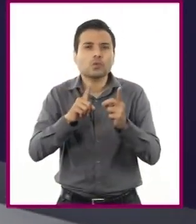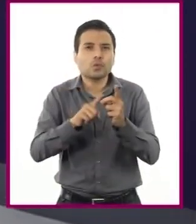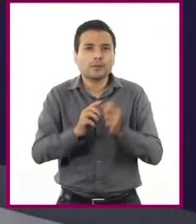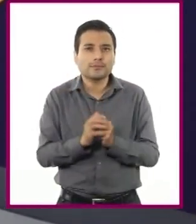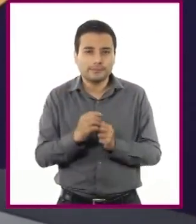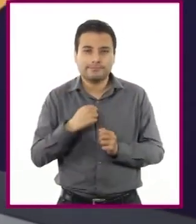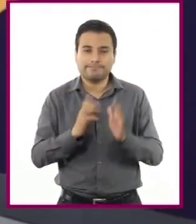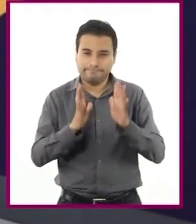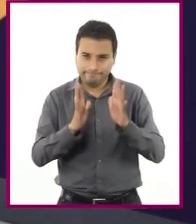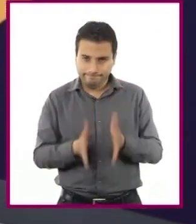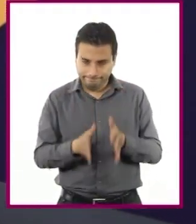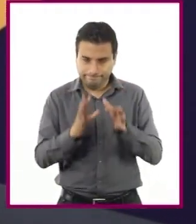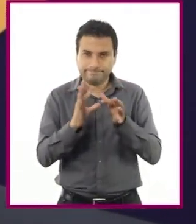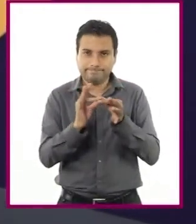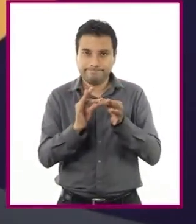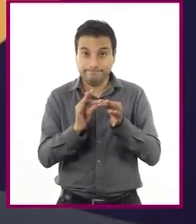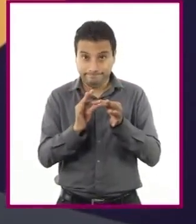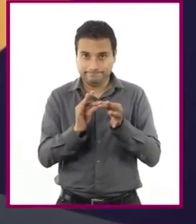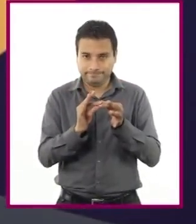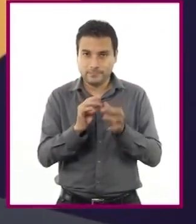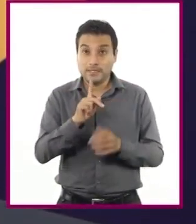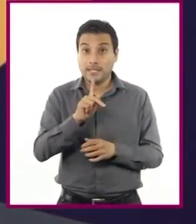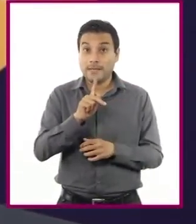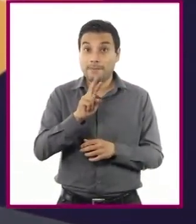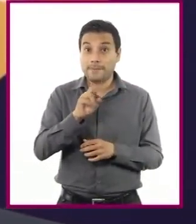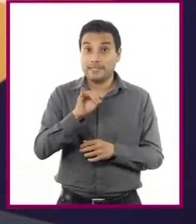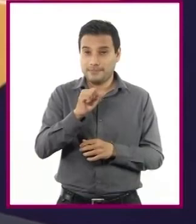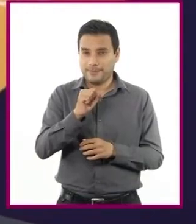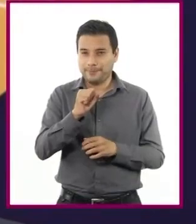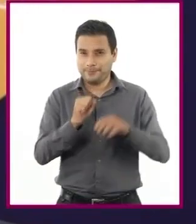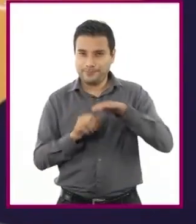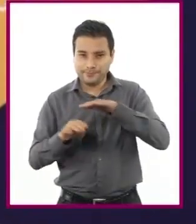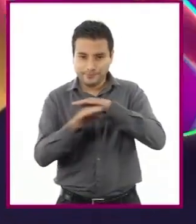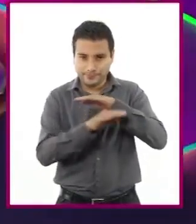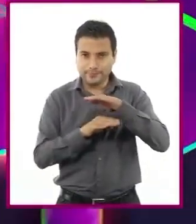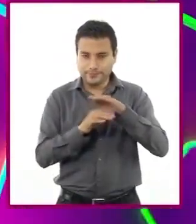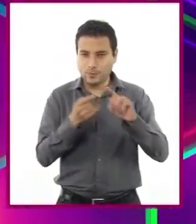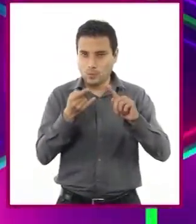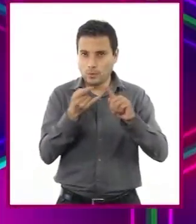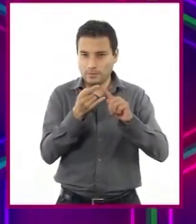cuadrilátero. Observen un último ejemplo sobre este tipo de formas.